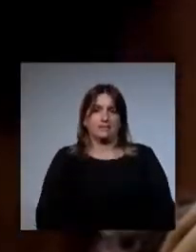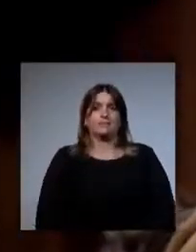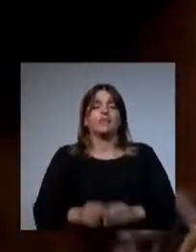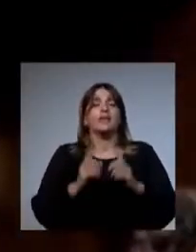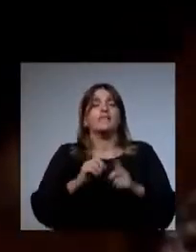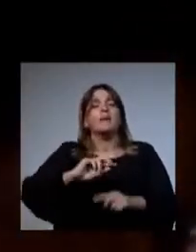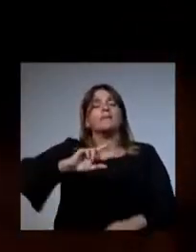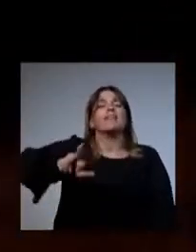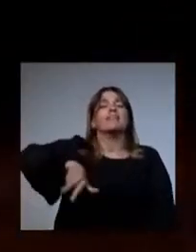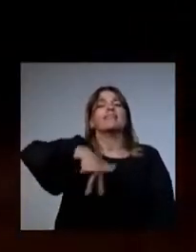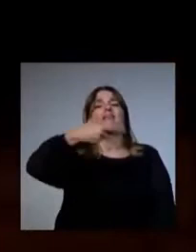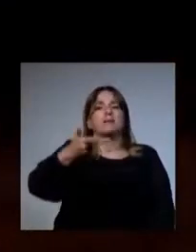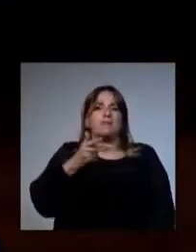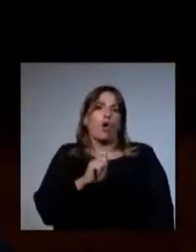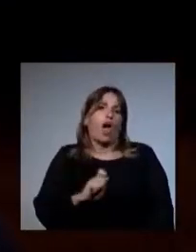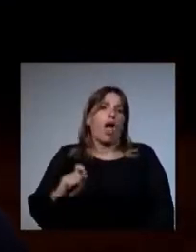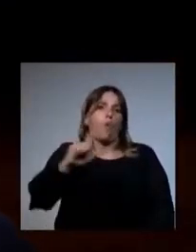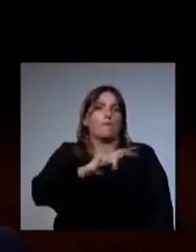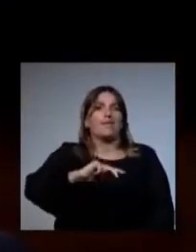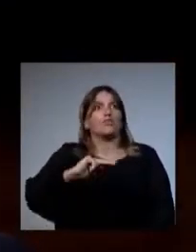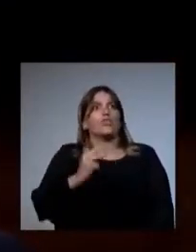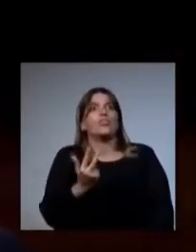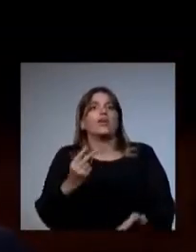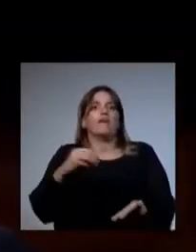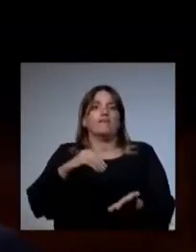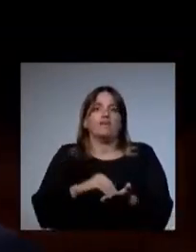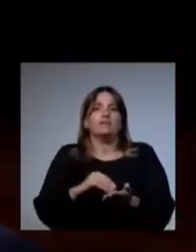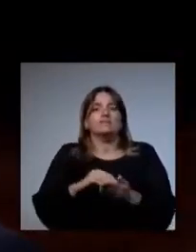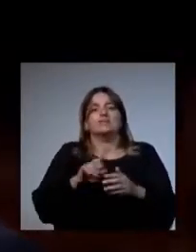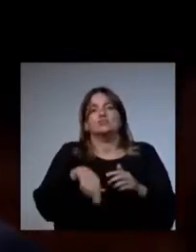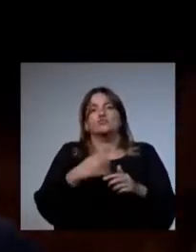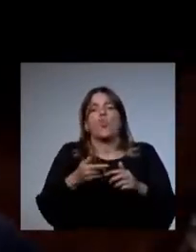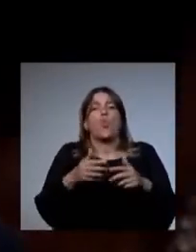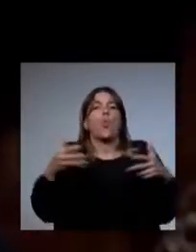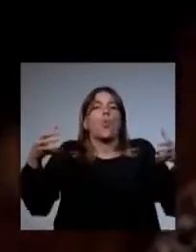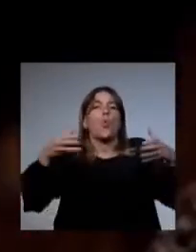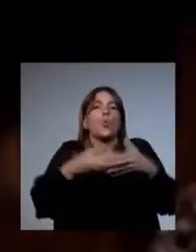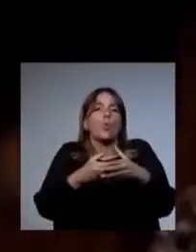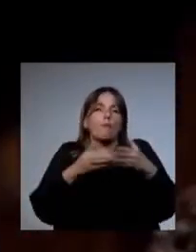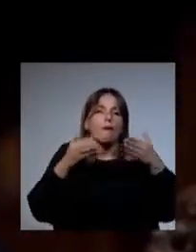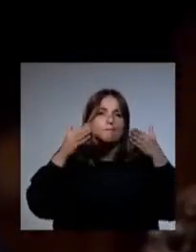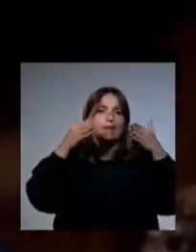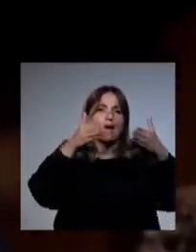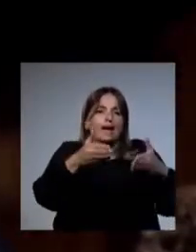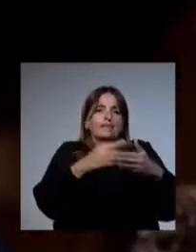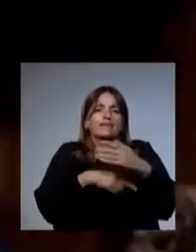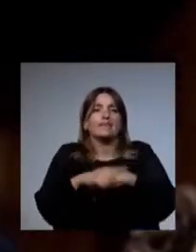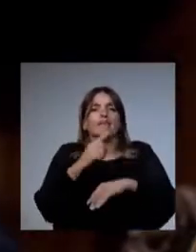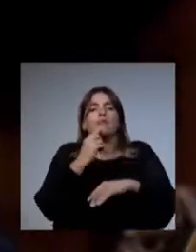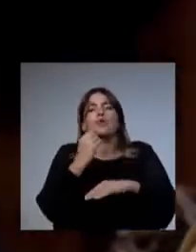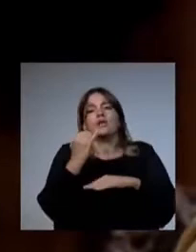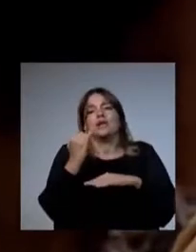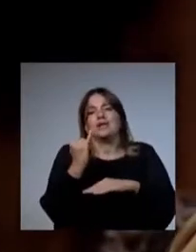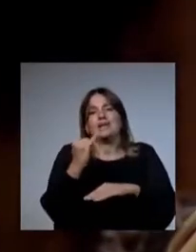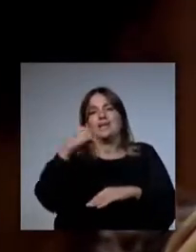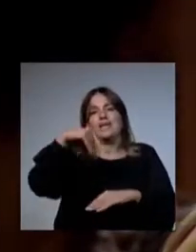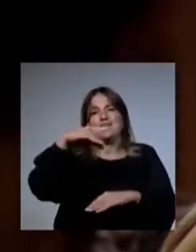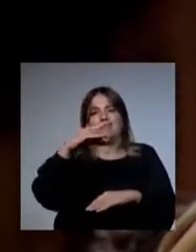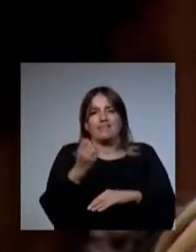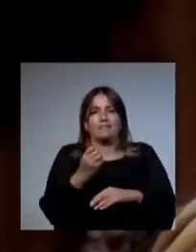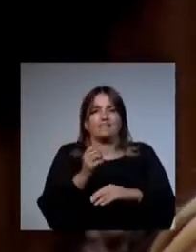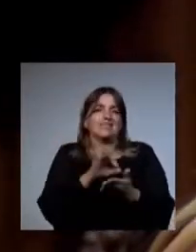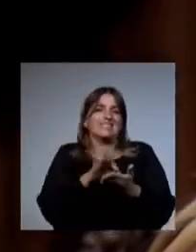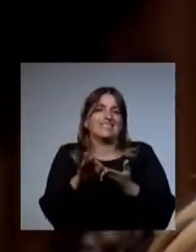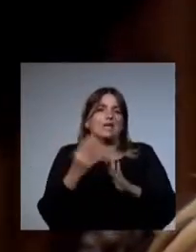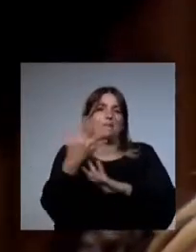Se triplicó la población atendida por el INDA a través del Sistema